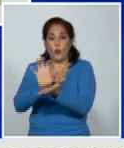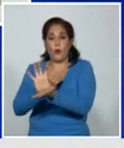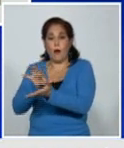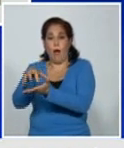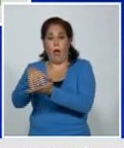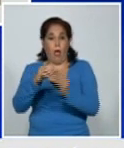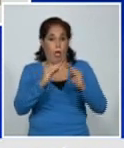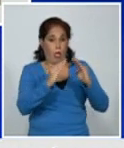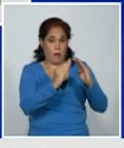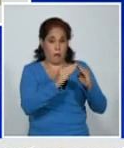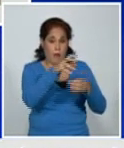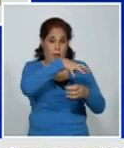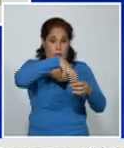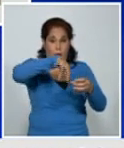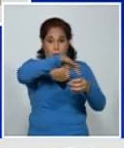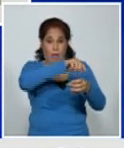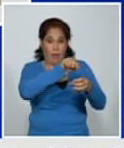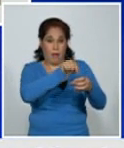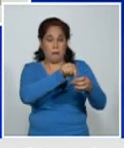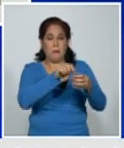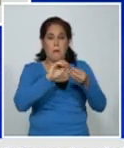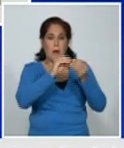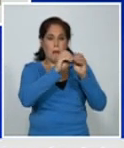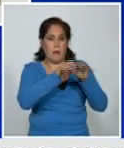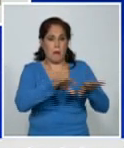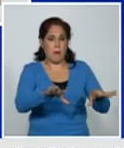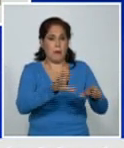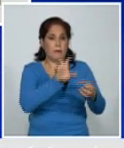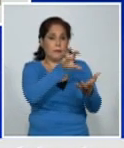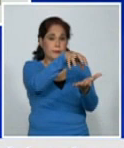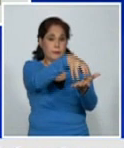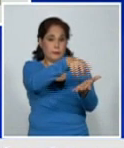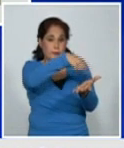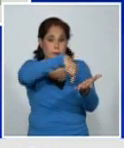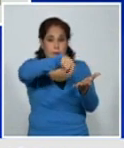por provincia. Eventos como también nuestra